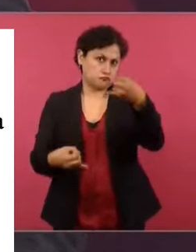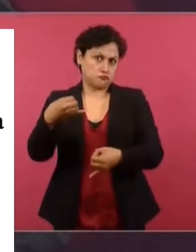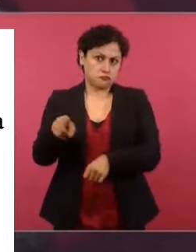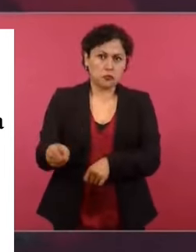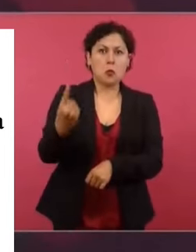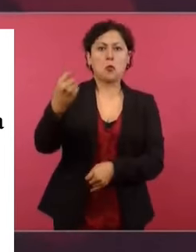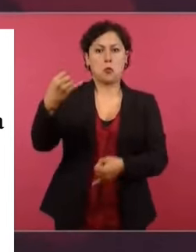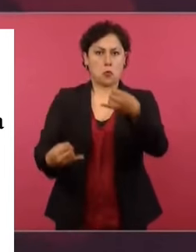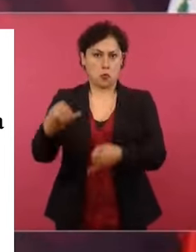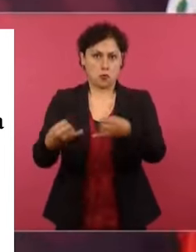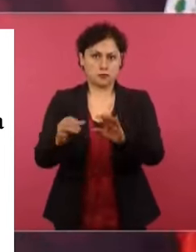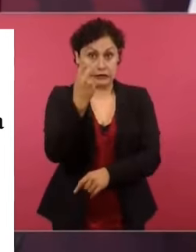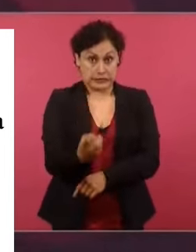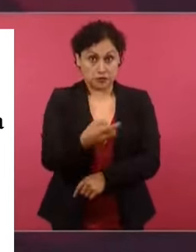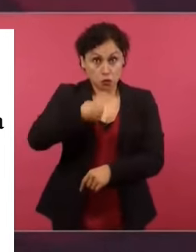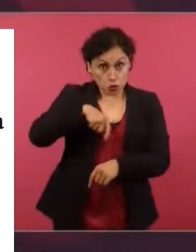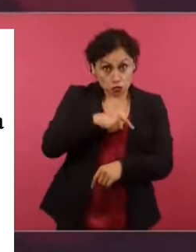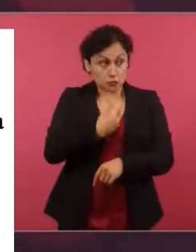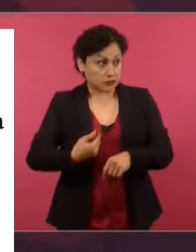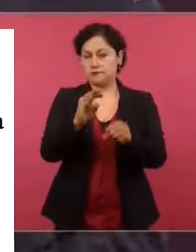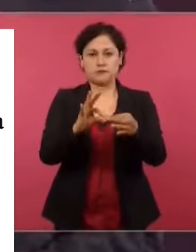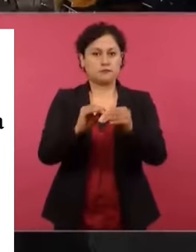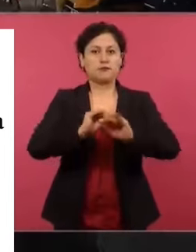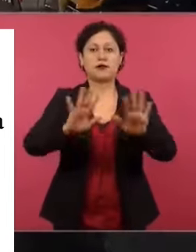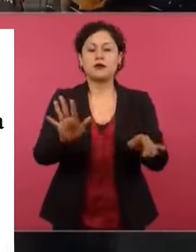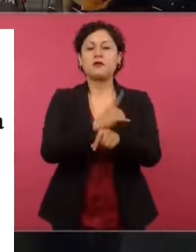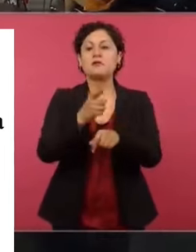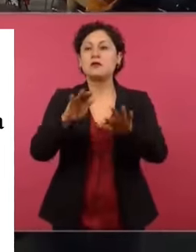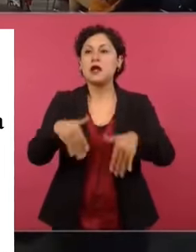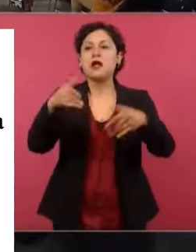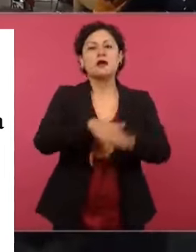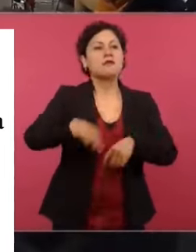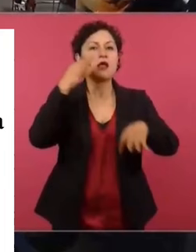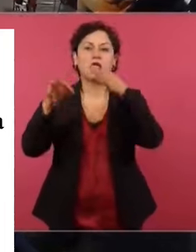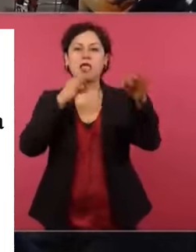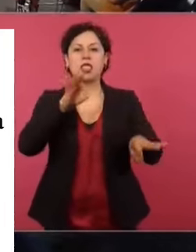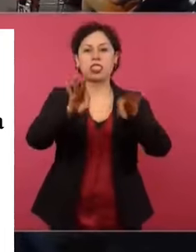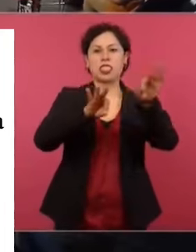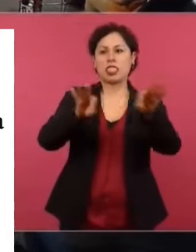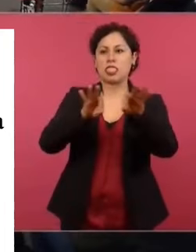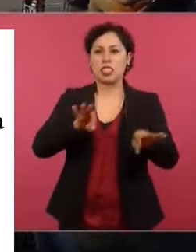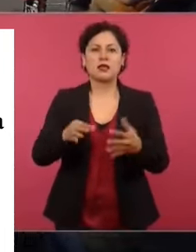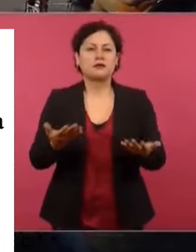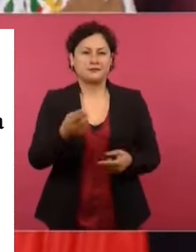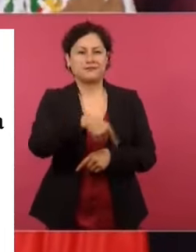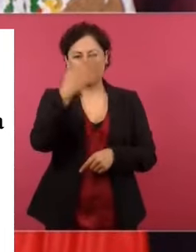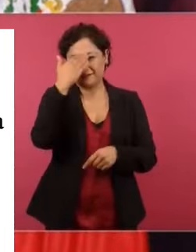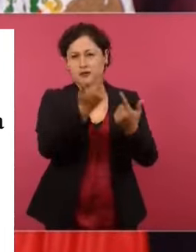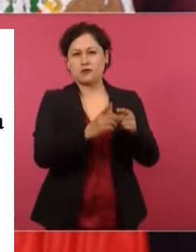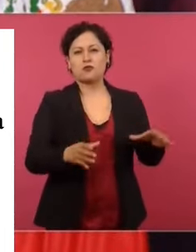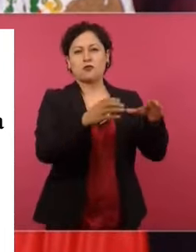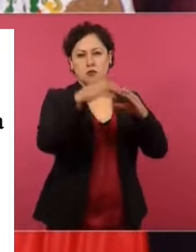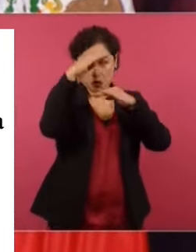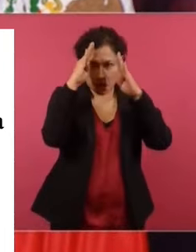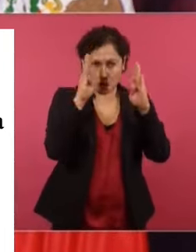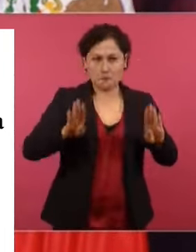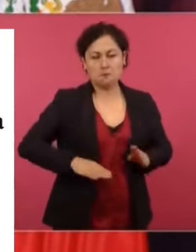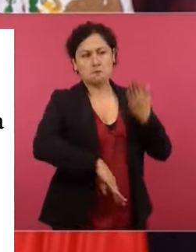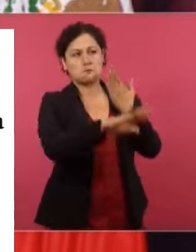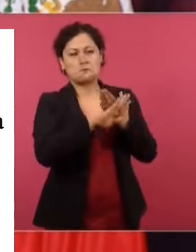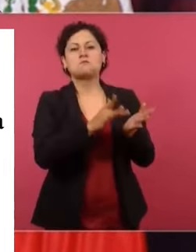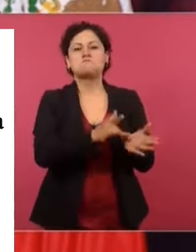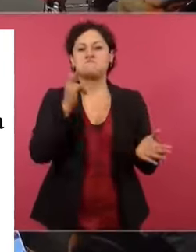porque no es una decisión de nosotros cómo lo quieren hacer eh creer nuestros adversarios los conservadores y